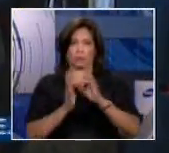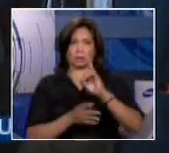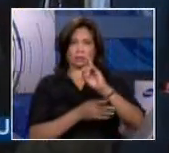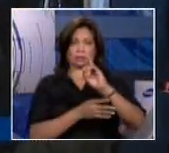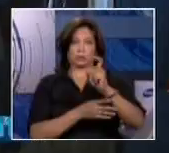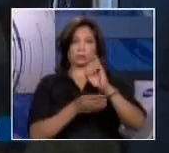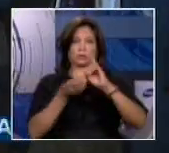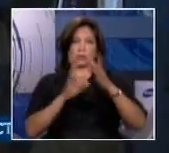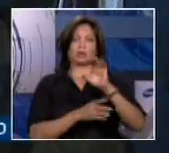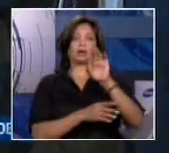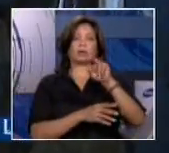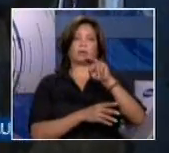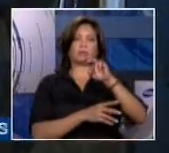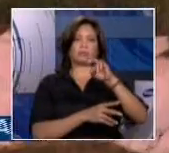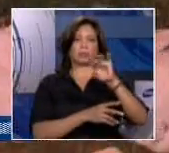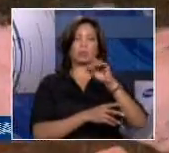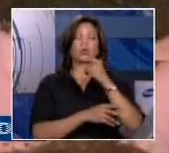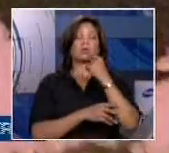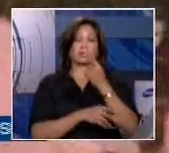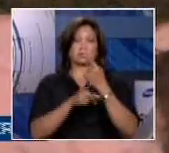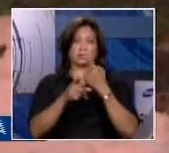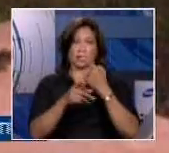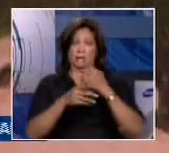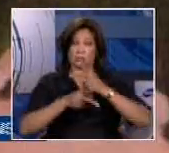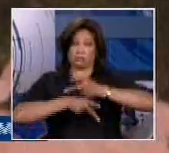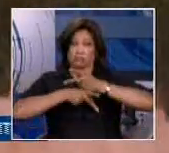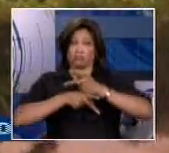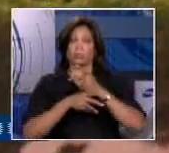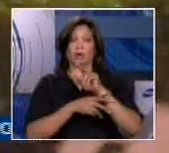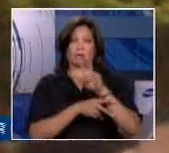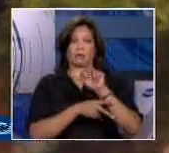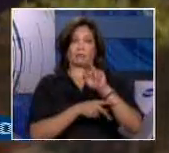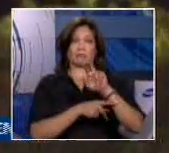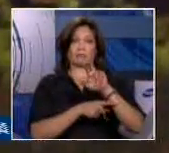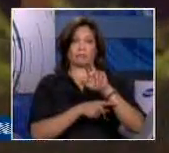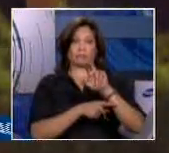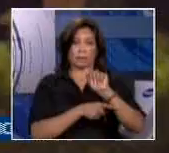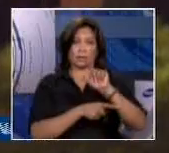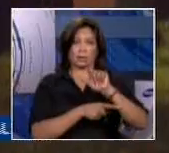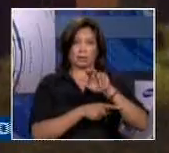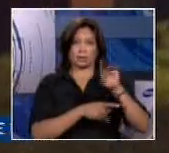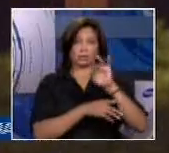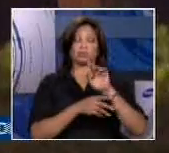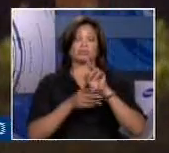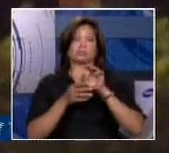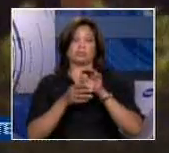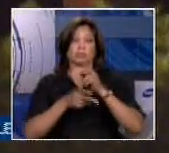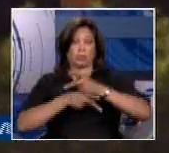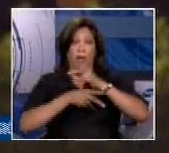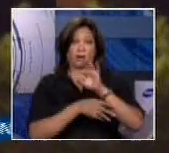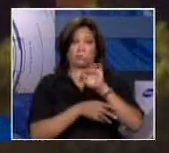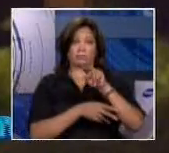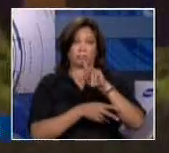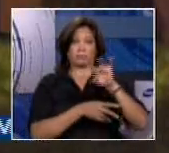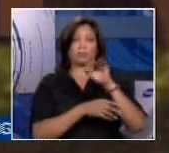del DICAN, Francisco Ascona, dijo que la seguridad del coronel Fernández Valerio está bajo la responsabilidad del procurador Francisco Domínguez